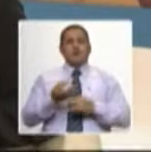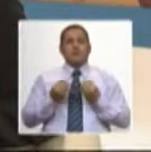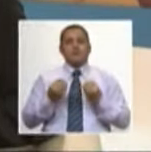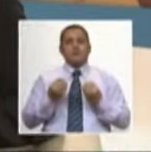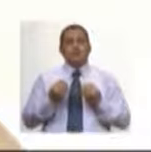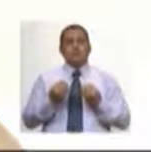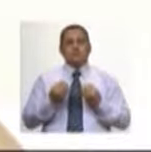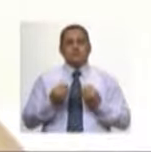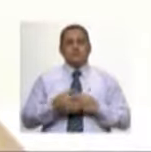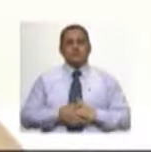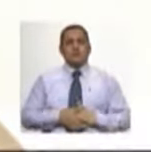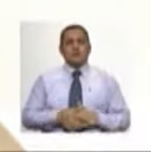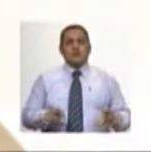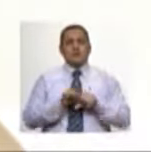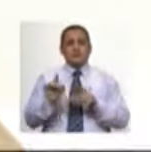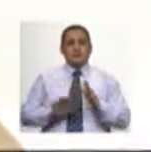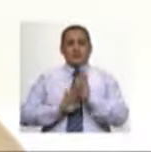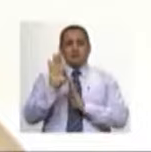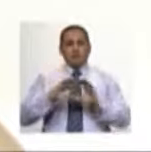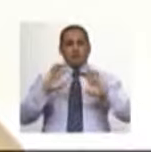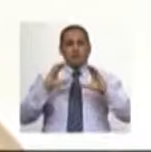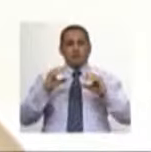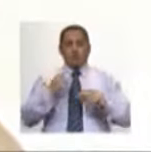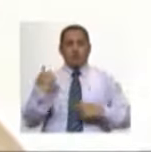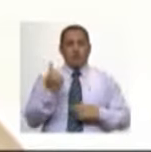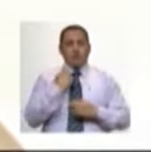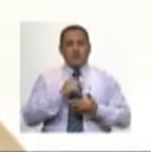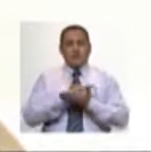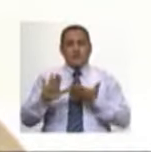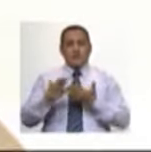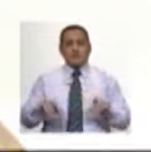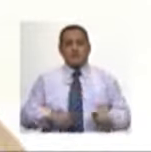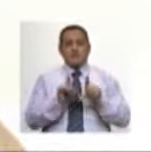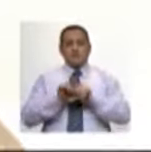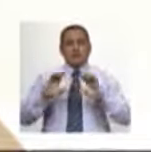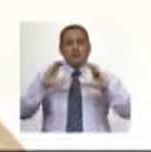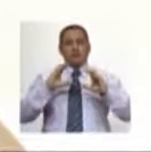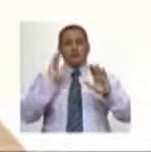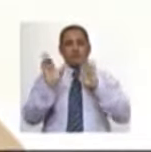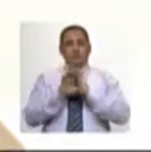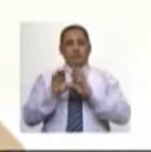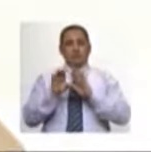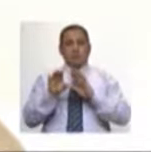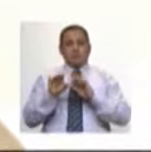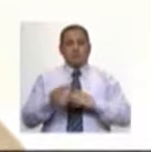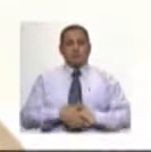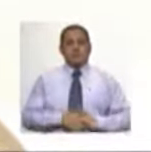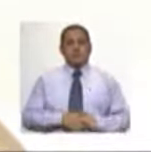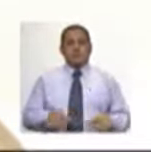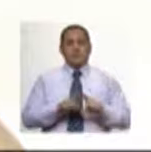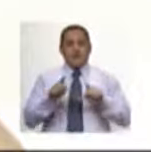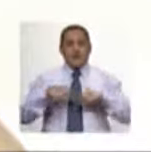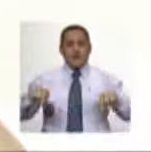Bueno, desarrollan cursos que todos son gratuitos, y son cursos en los cuales uno